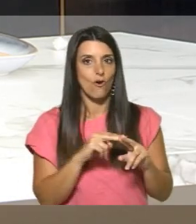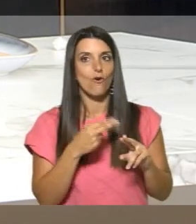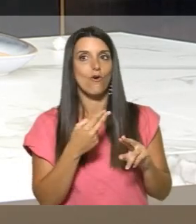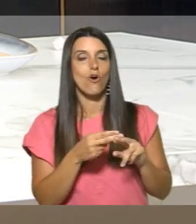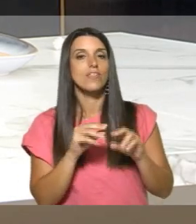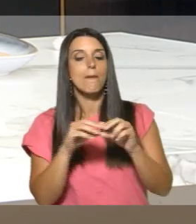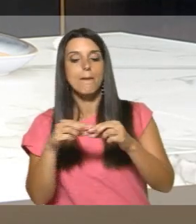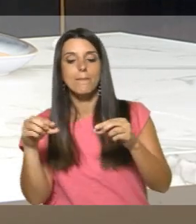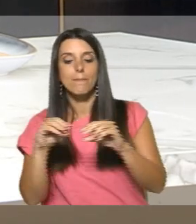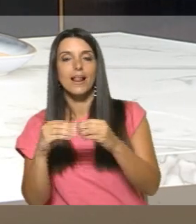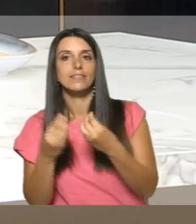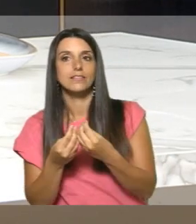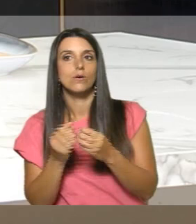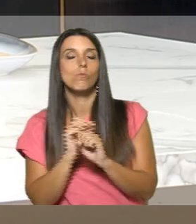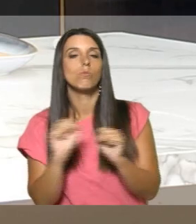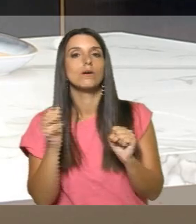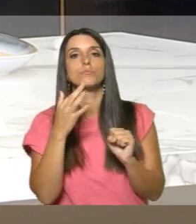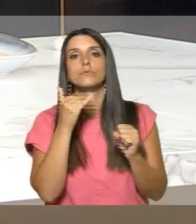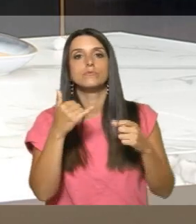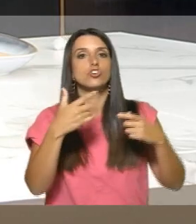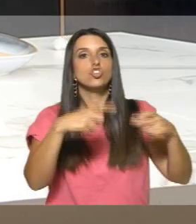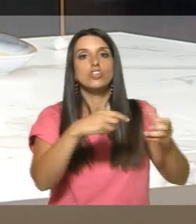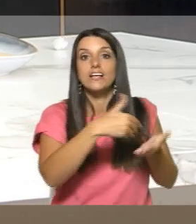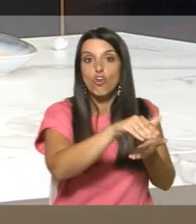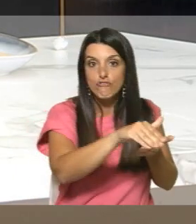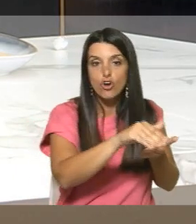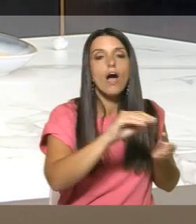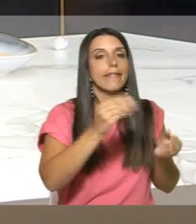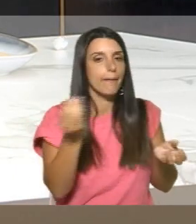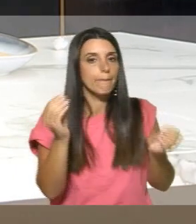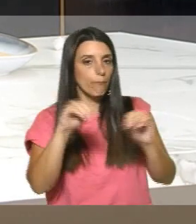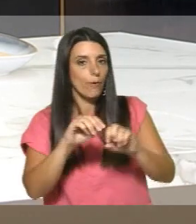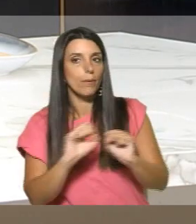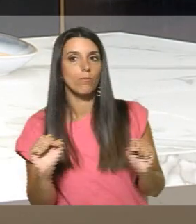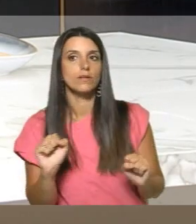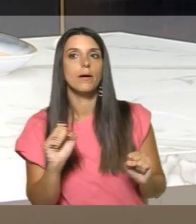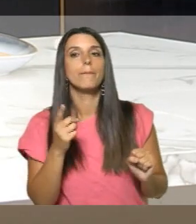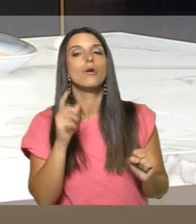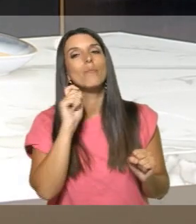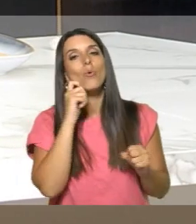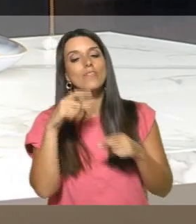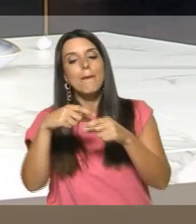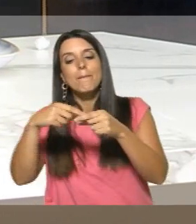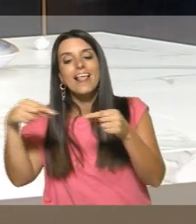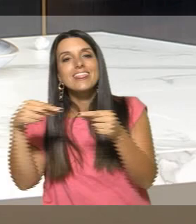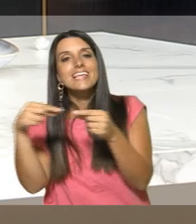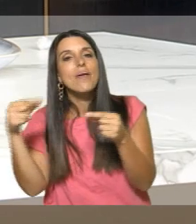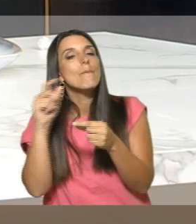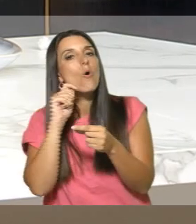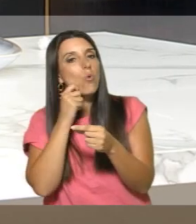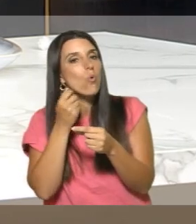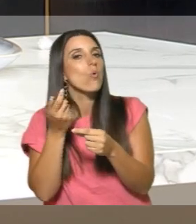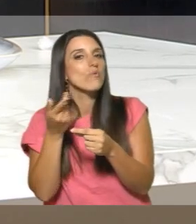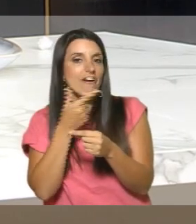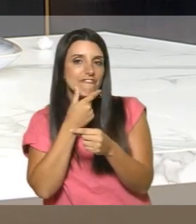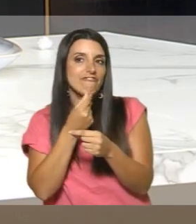las plantillitas. Puede ser con un bizcochuelo que tengas también. Le vas a ir agregando. Pero la plantilla está buena porque te soluciona, la verdad. Te soluciona, sí, por